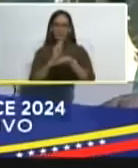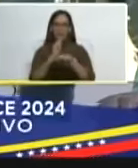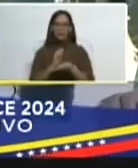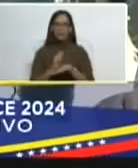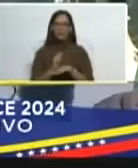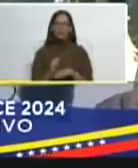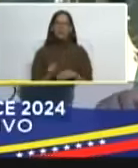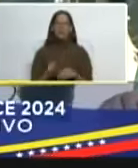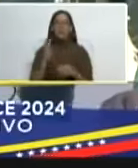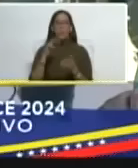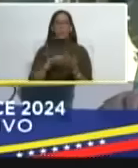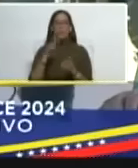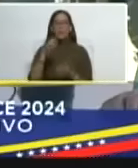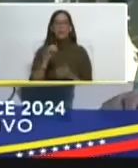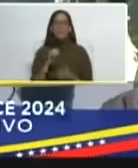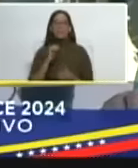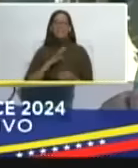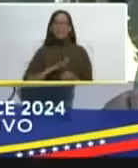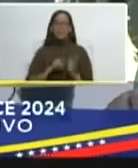estamos proyectando